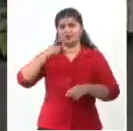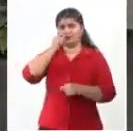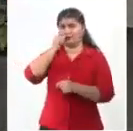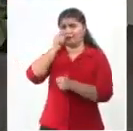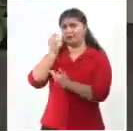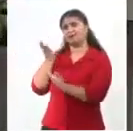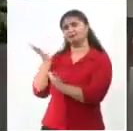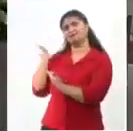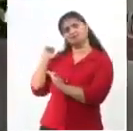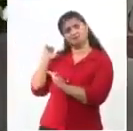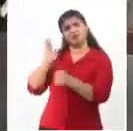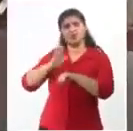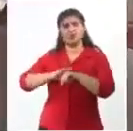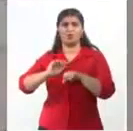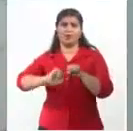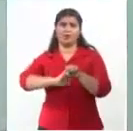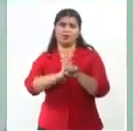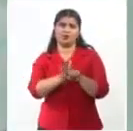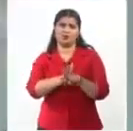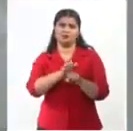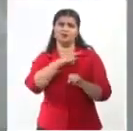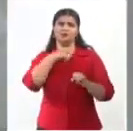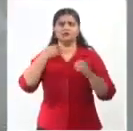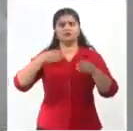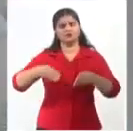contra el SARS-CoV-2.